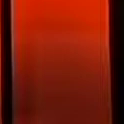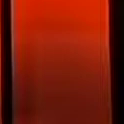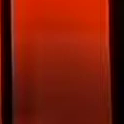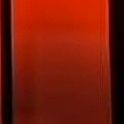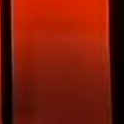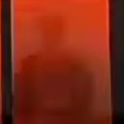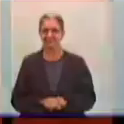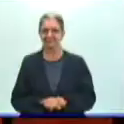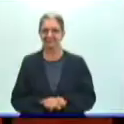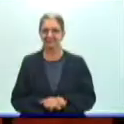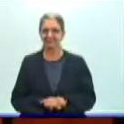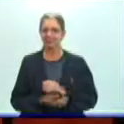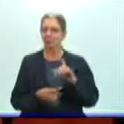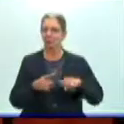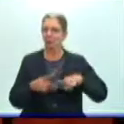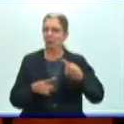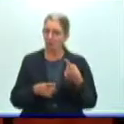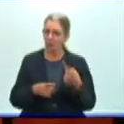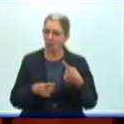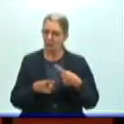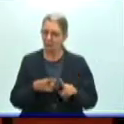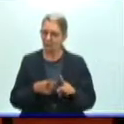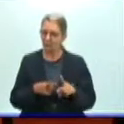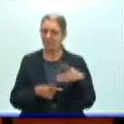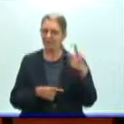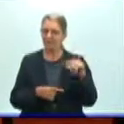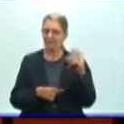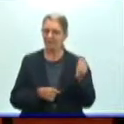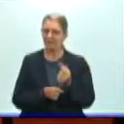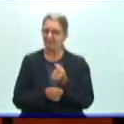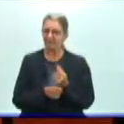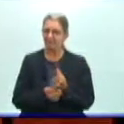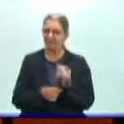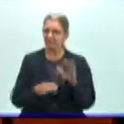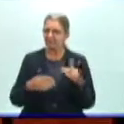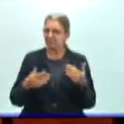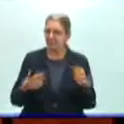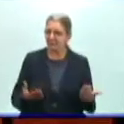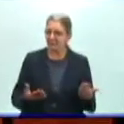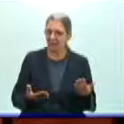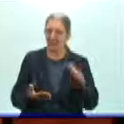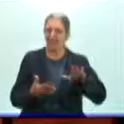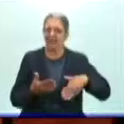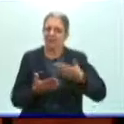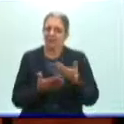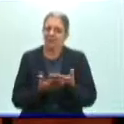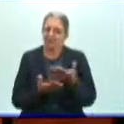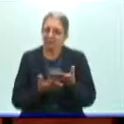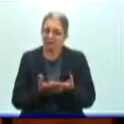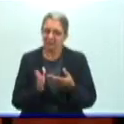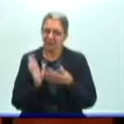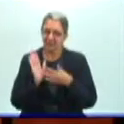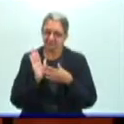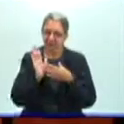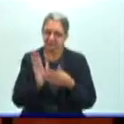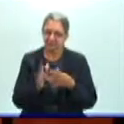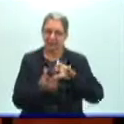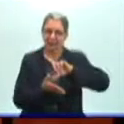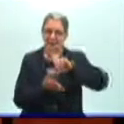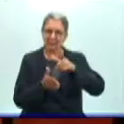el próximo ejercicio que vas a trabajar tiene que ver con una demostración geométrica.